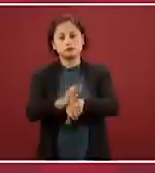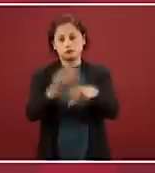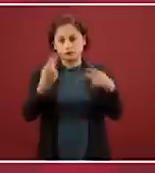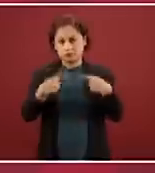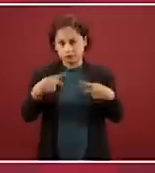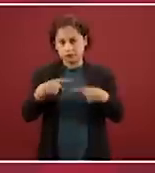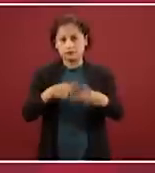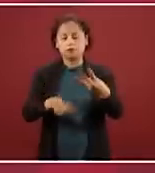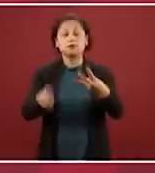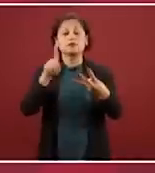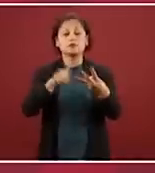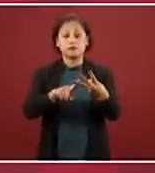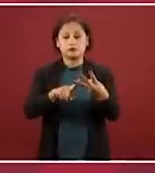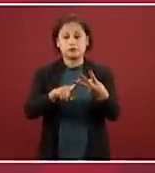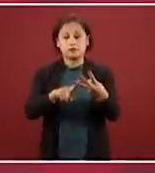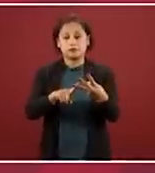Tercero,